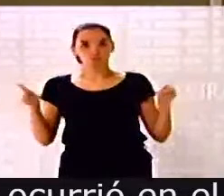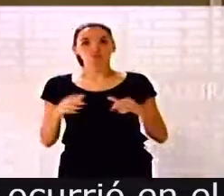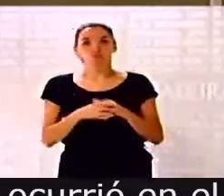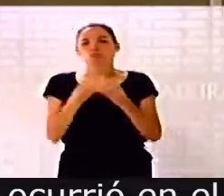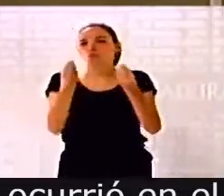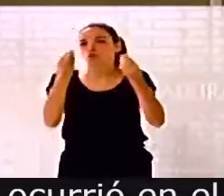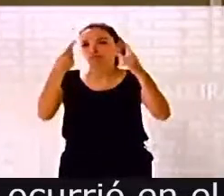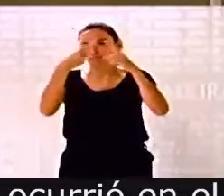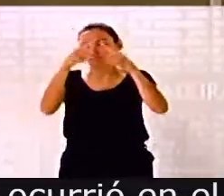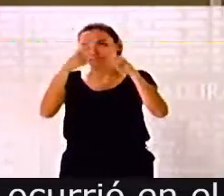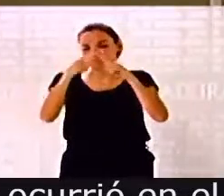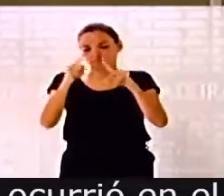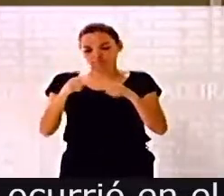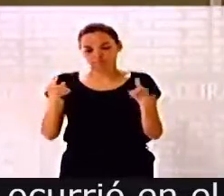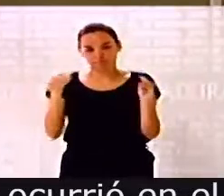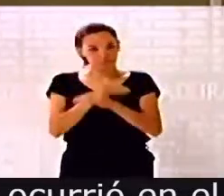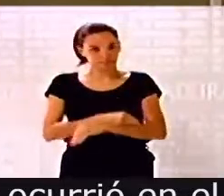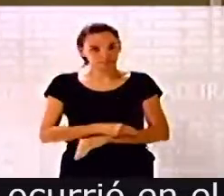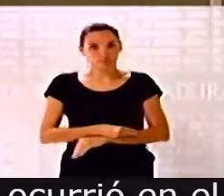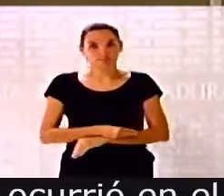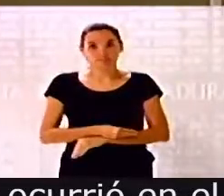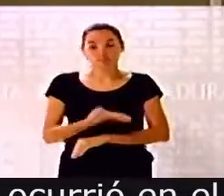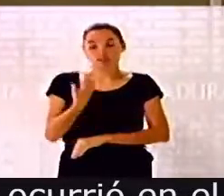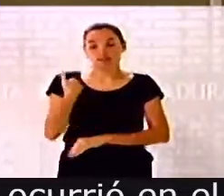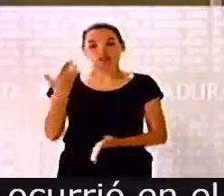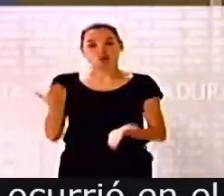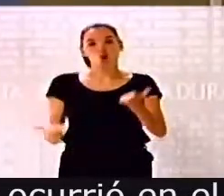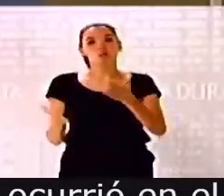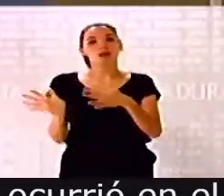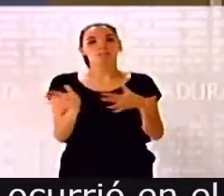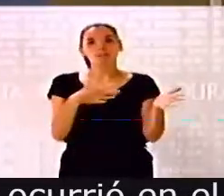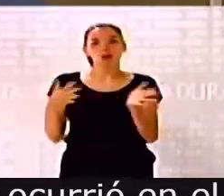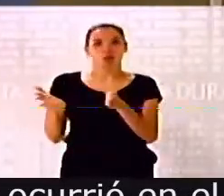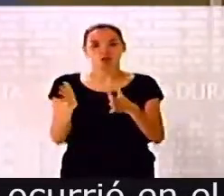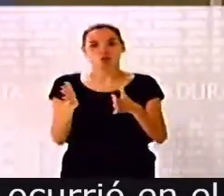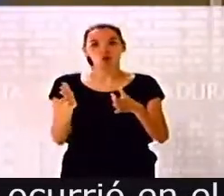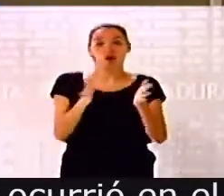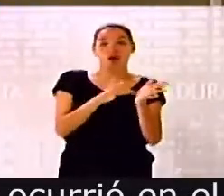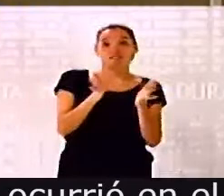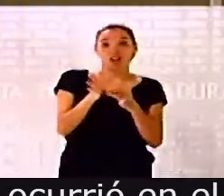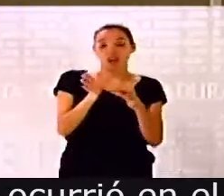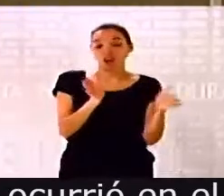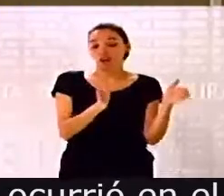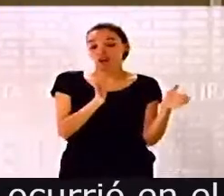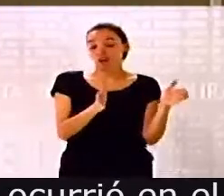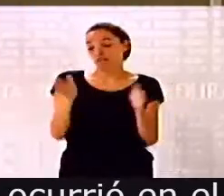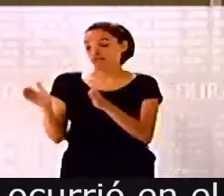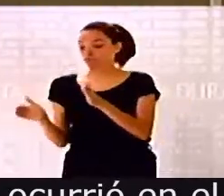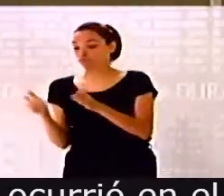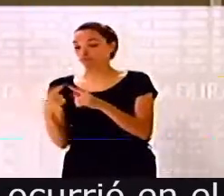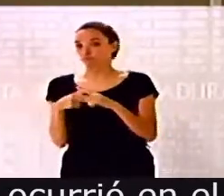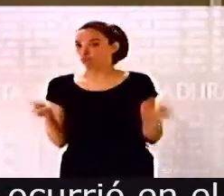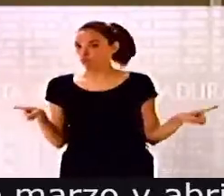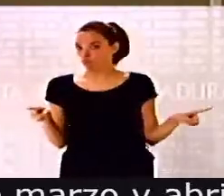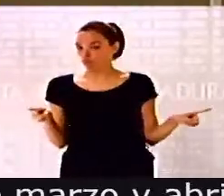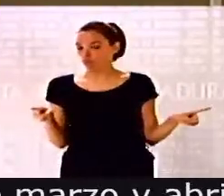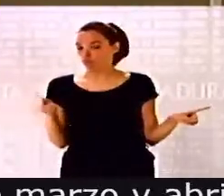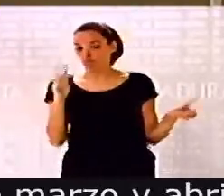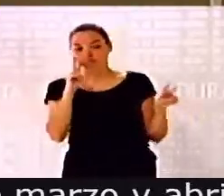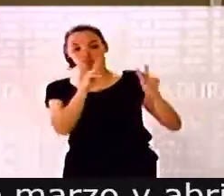muchas diferencias con respecto a lo que ocurrió en el mes de marzo en los meses de marzo y abril, y eso nos tiene que servir